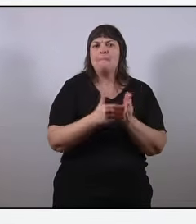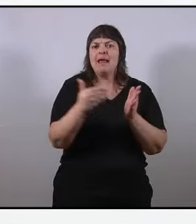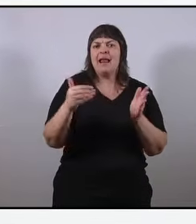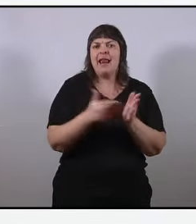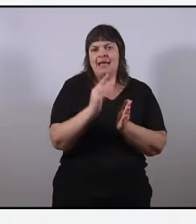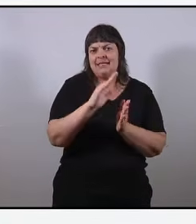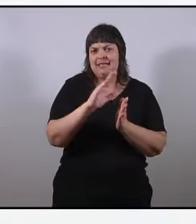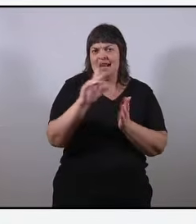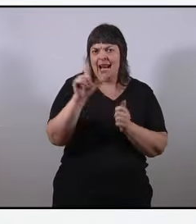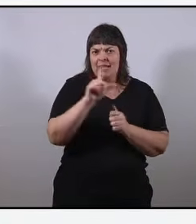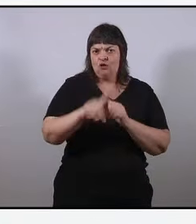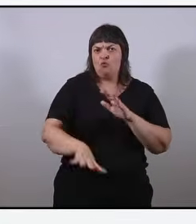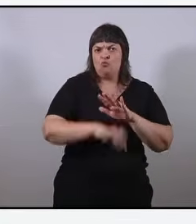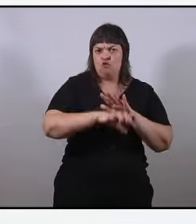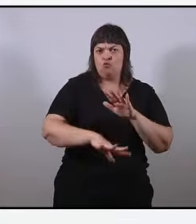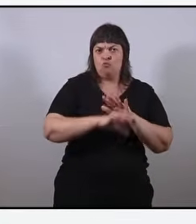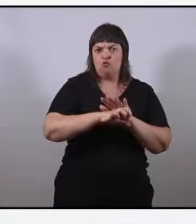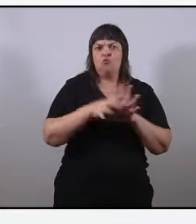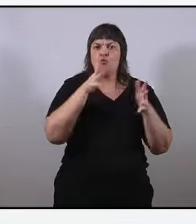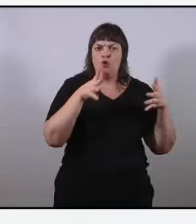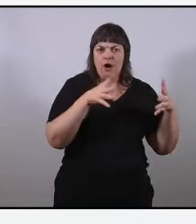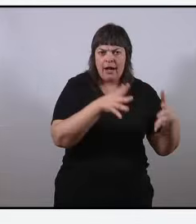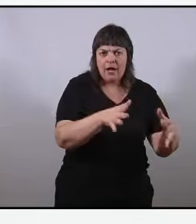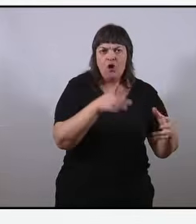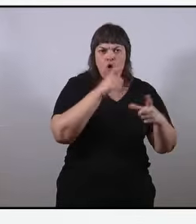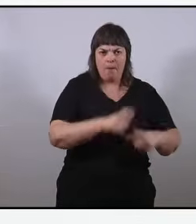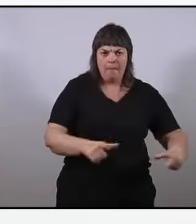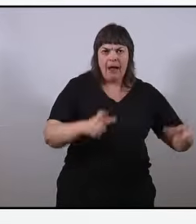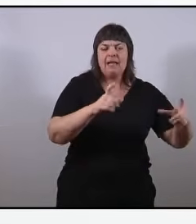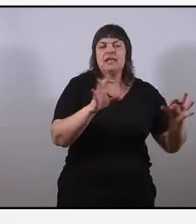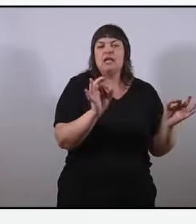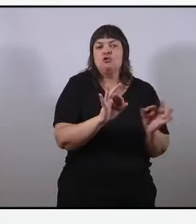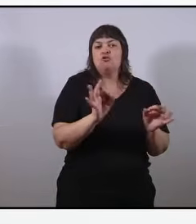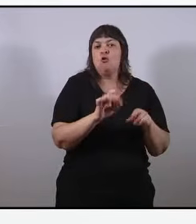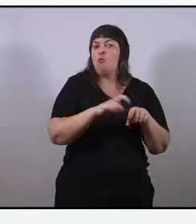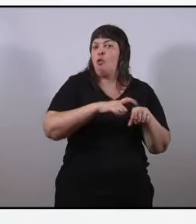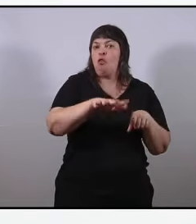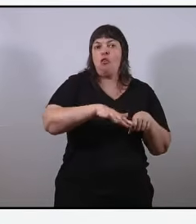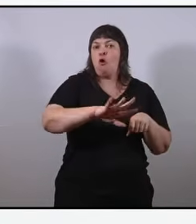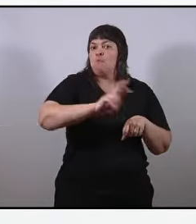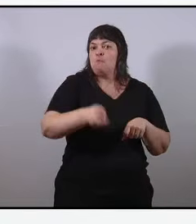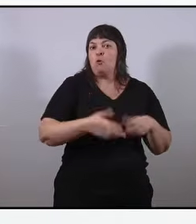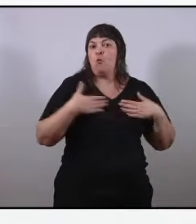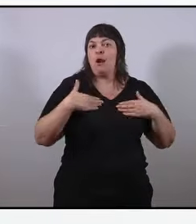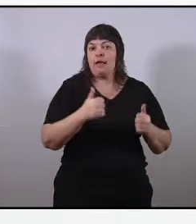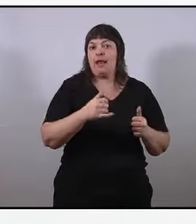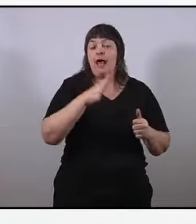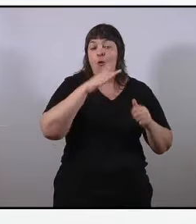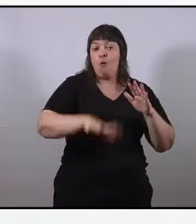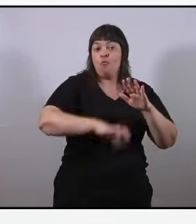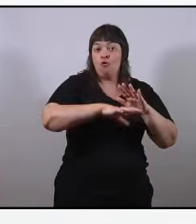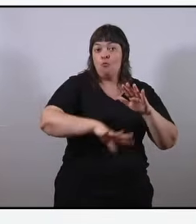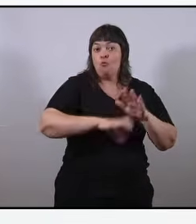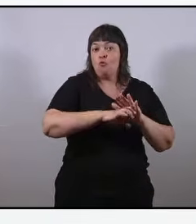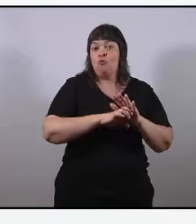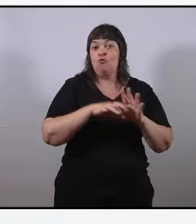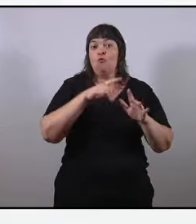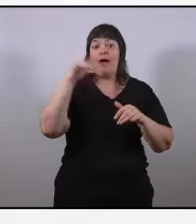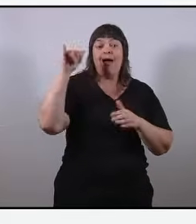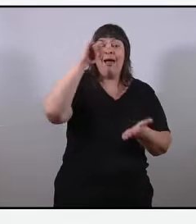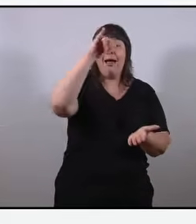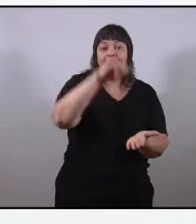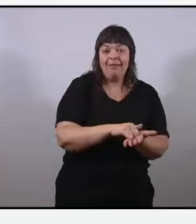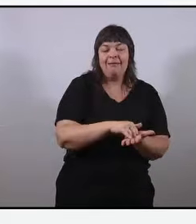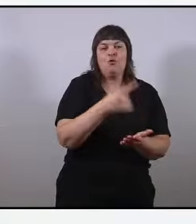agua directamente de ríos, de embalses o de cualquier otra zona de agua sin necesidad de